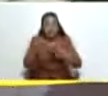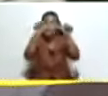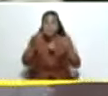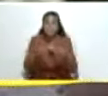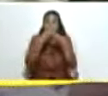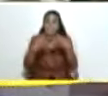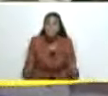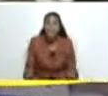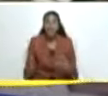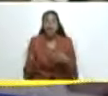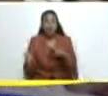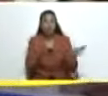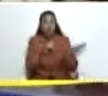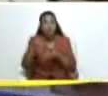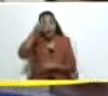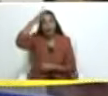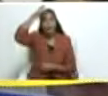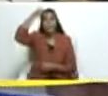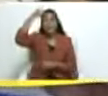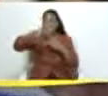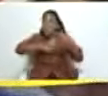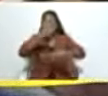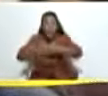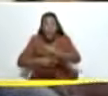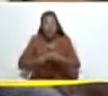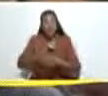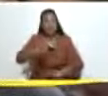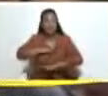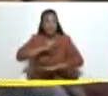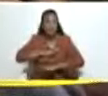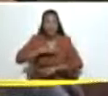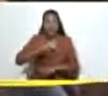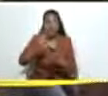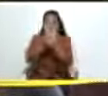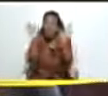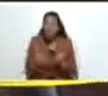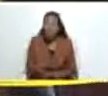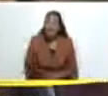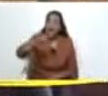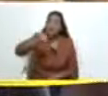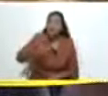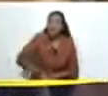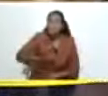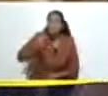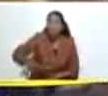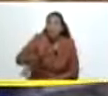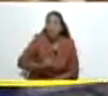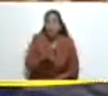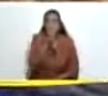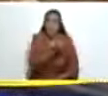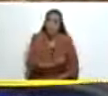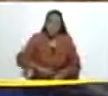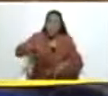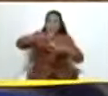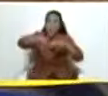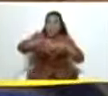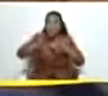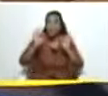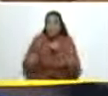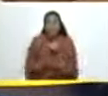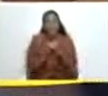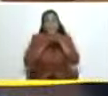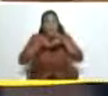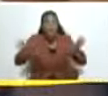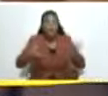también manejar capacidades productivas para satisfacer esta necesidad. Fortalecer y expandir